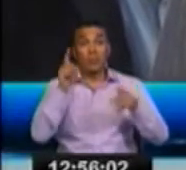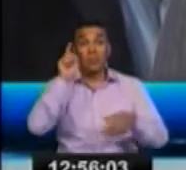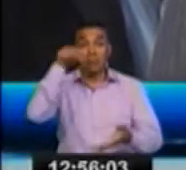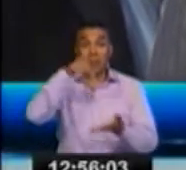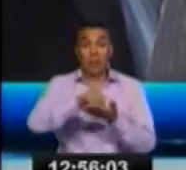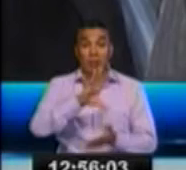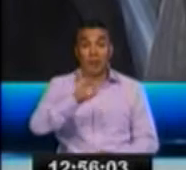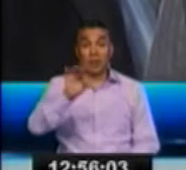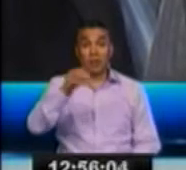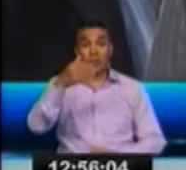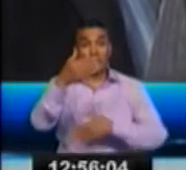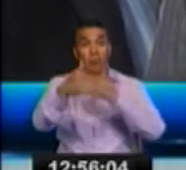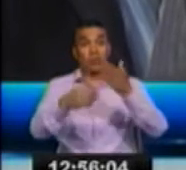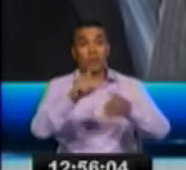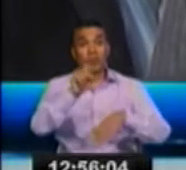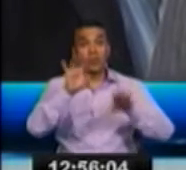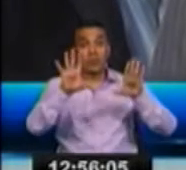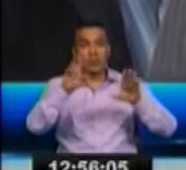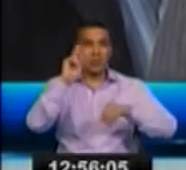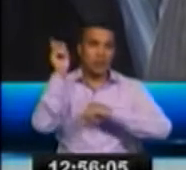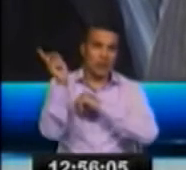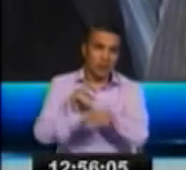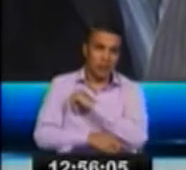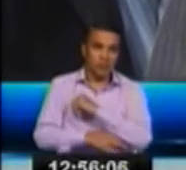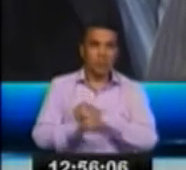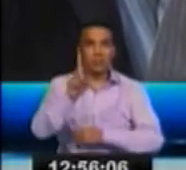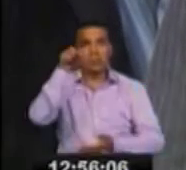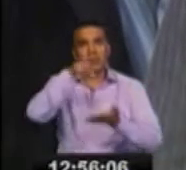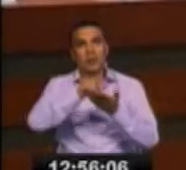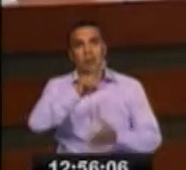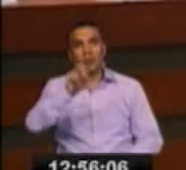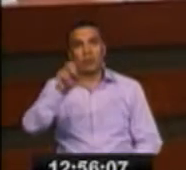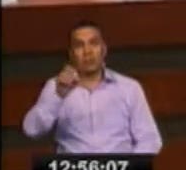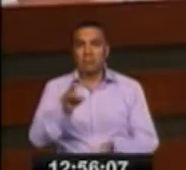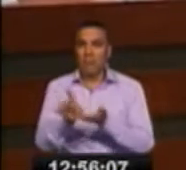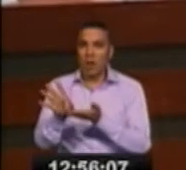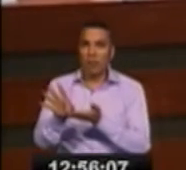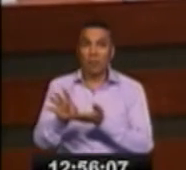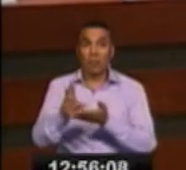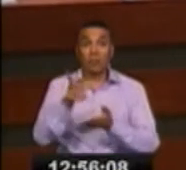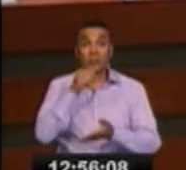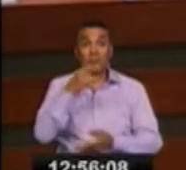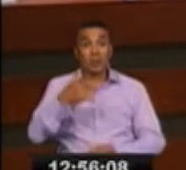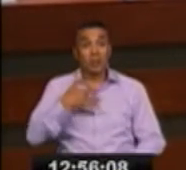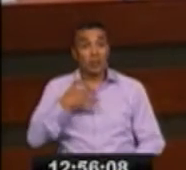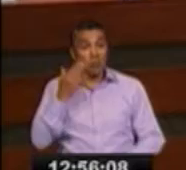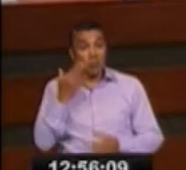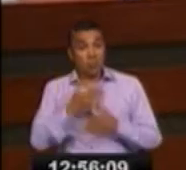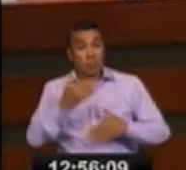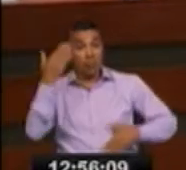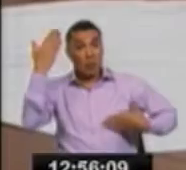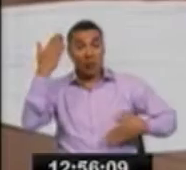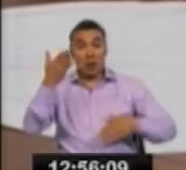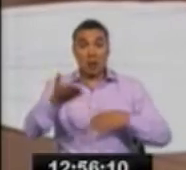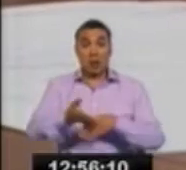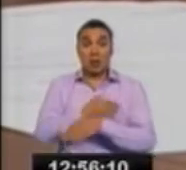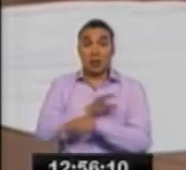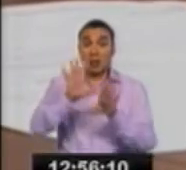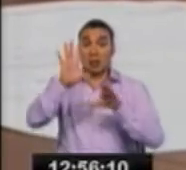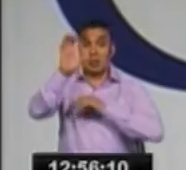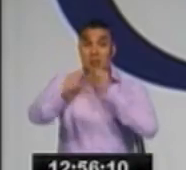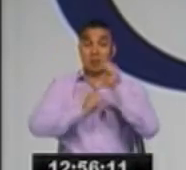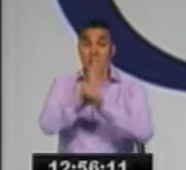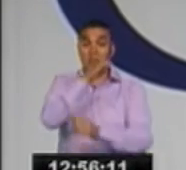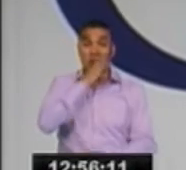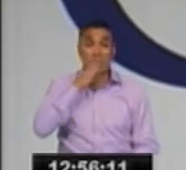procesados, existen 110 sentenciados, 1200 bajas. Y quienes se hayan sentido perseguidos políticos en los 10 años de